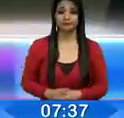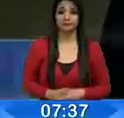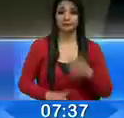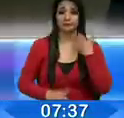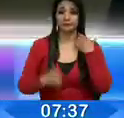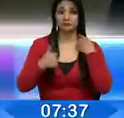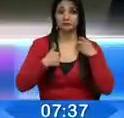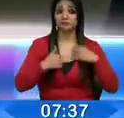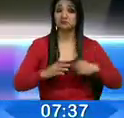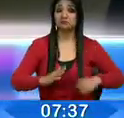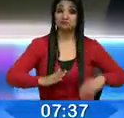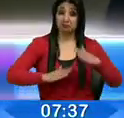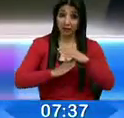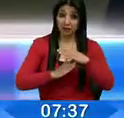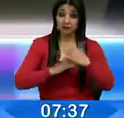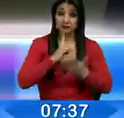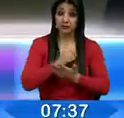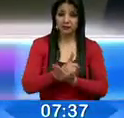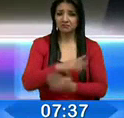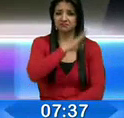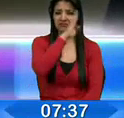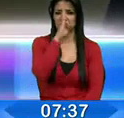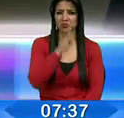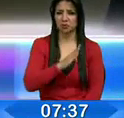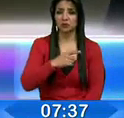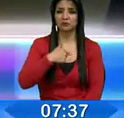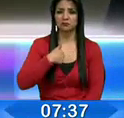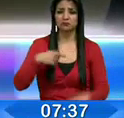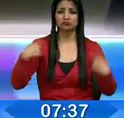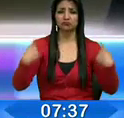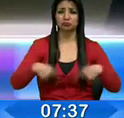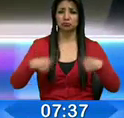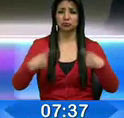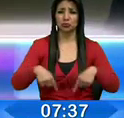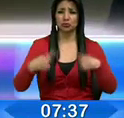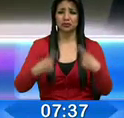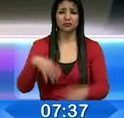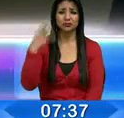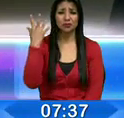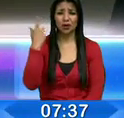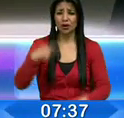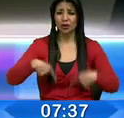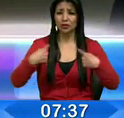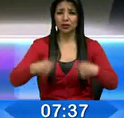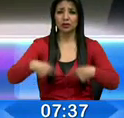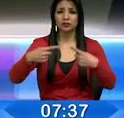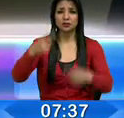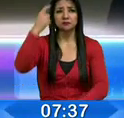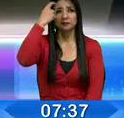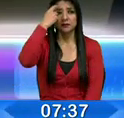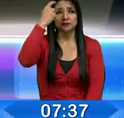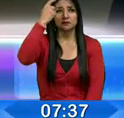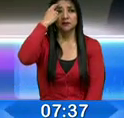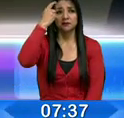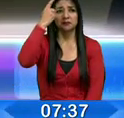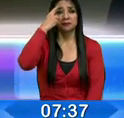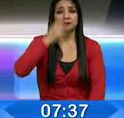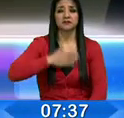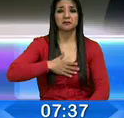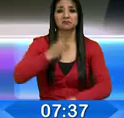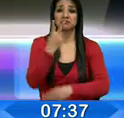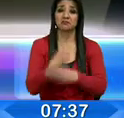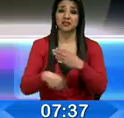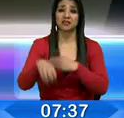mí no ha pasado un día y todos los días, todos los momentos estoy pensando en mi hijo, ya